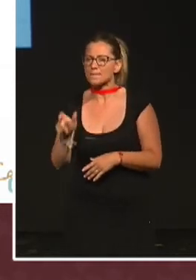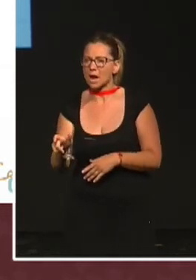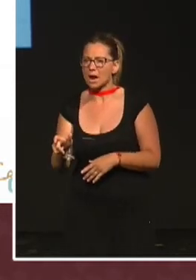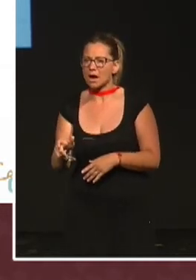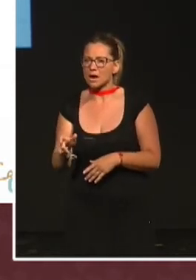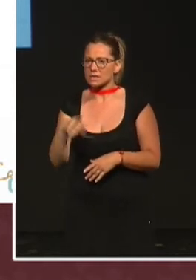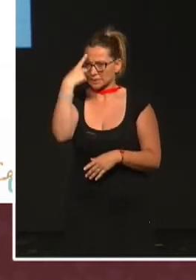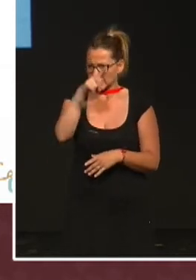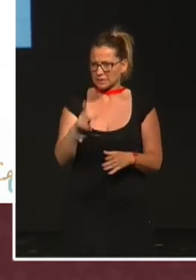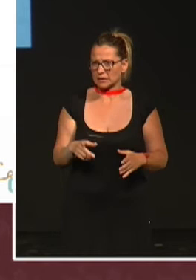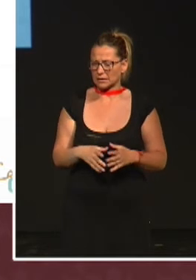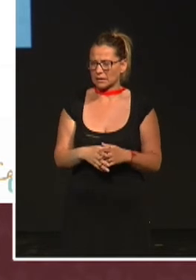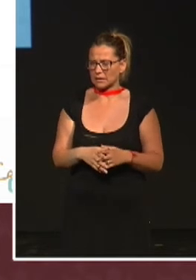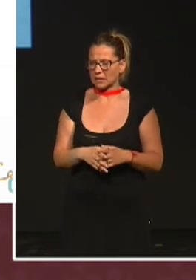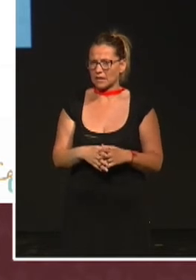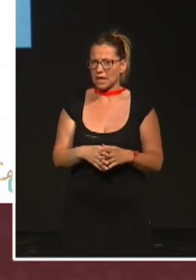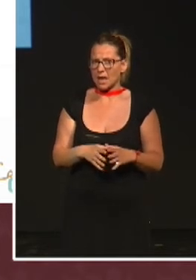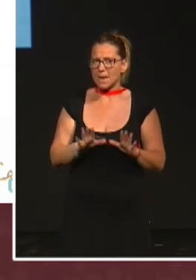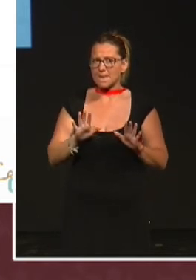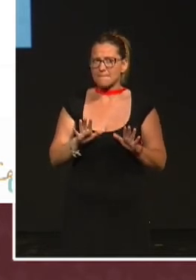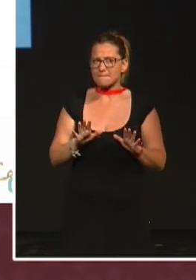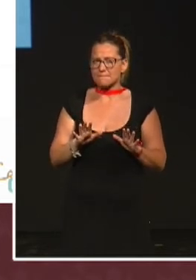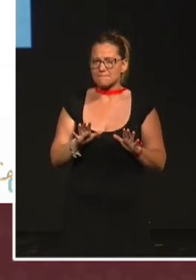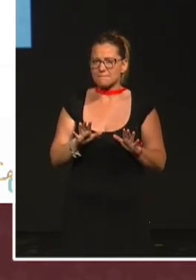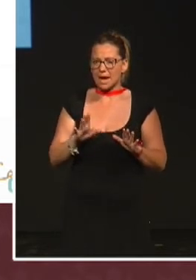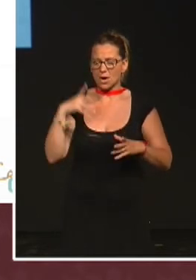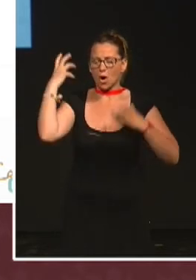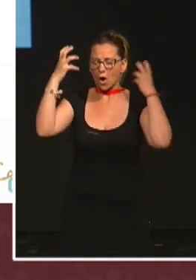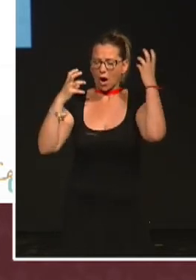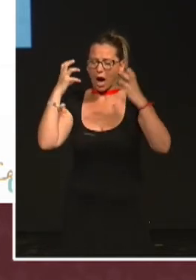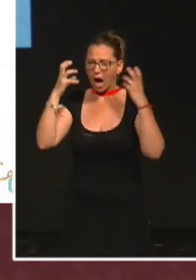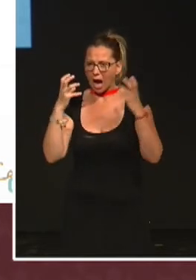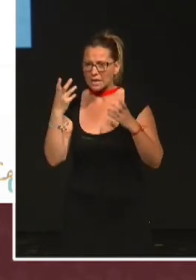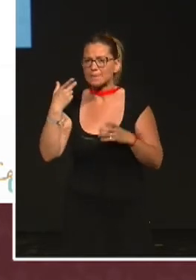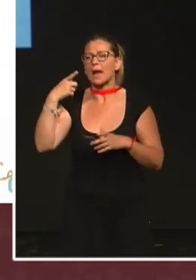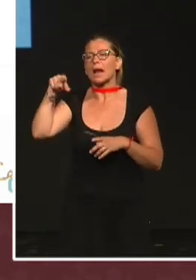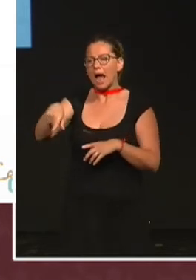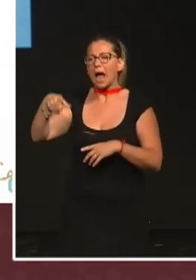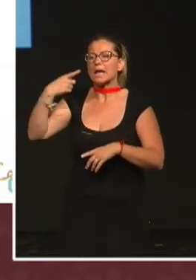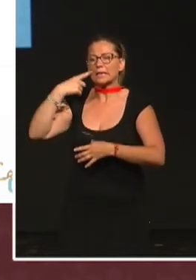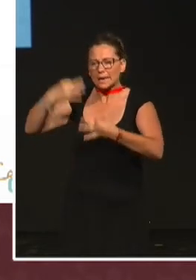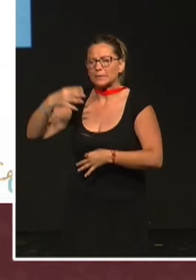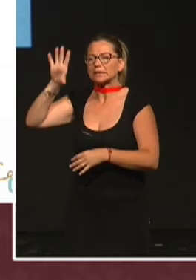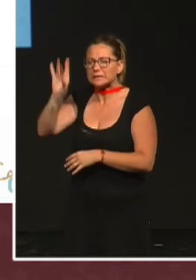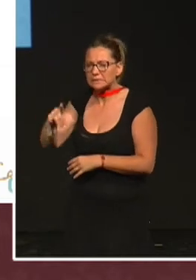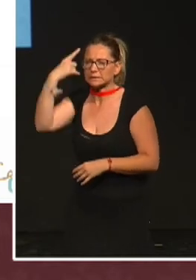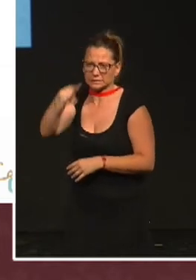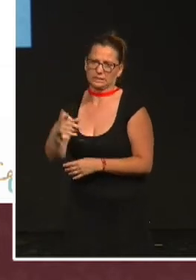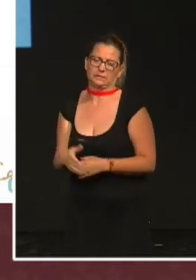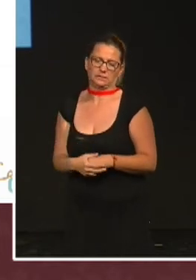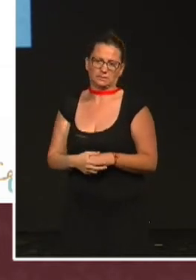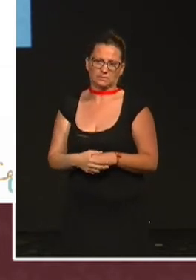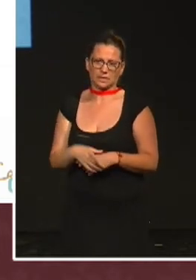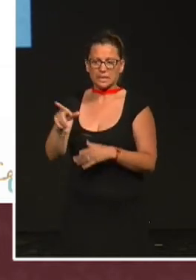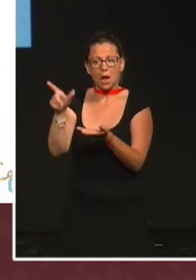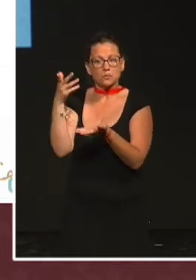poco extendido, pero sí lo es en animales. Y hay mucha literatura científica que lo